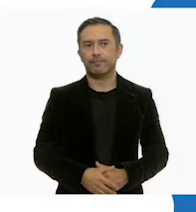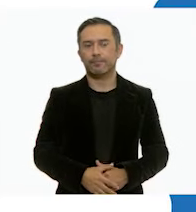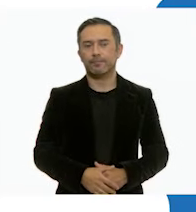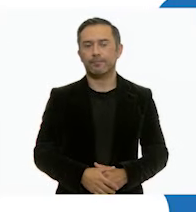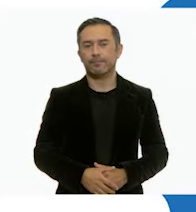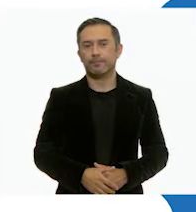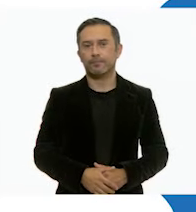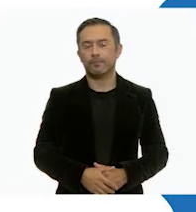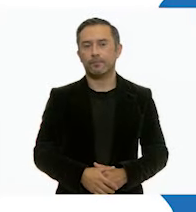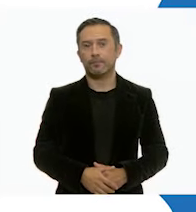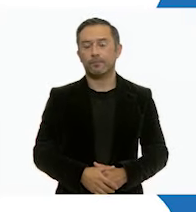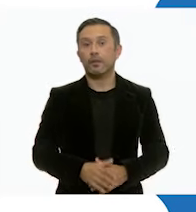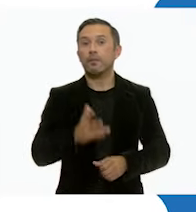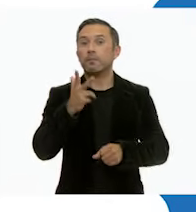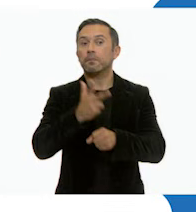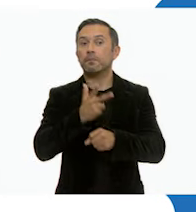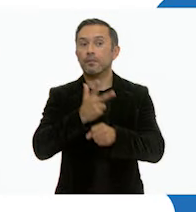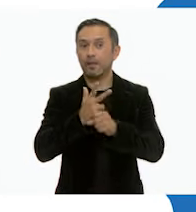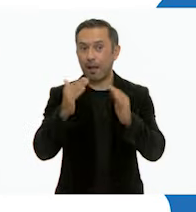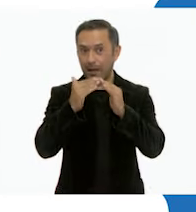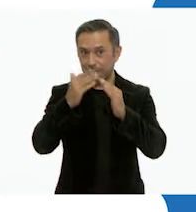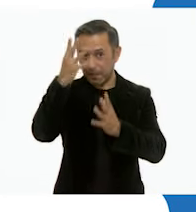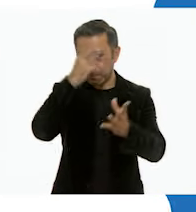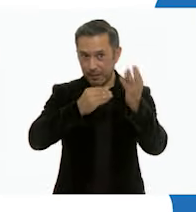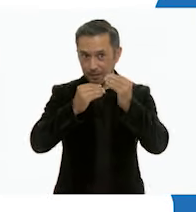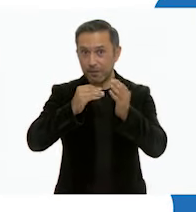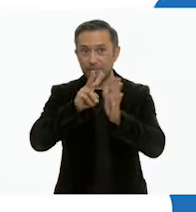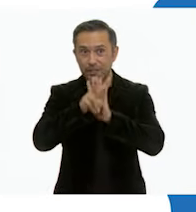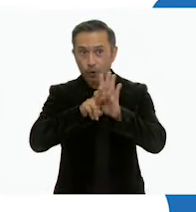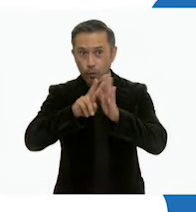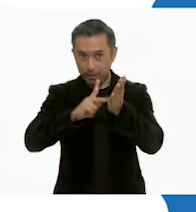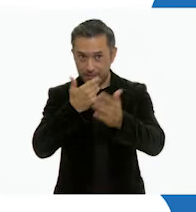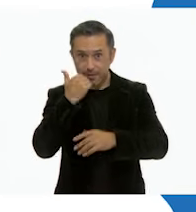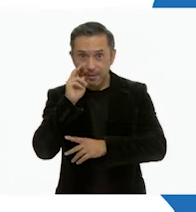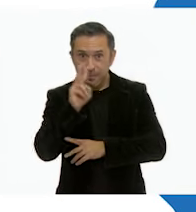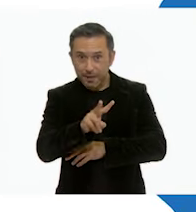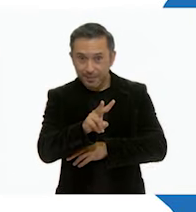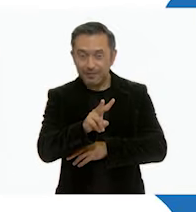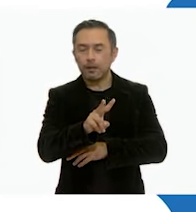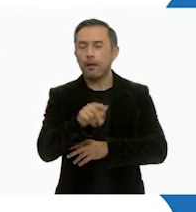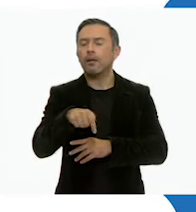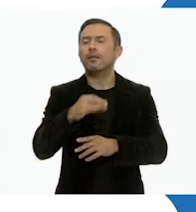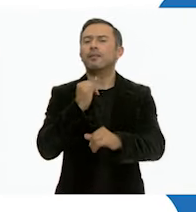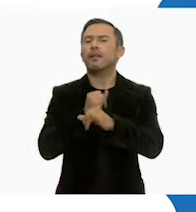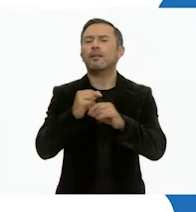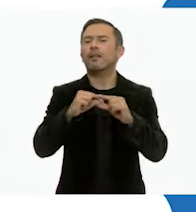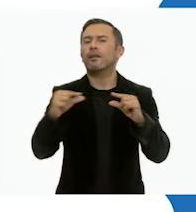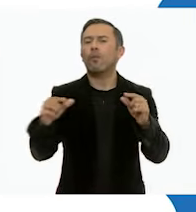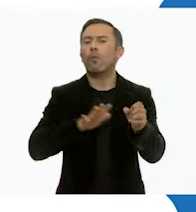Si quieres volver a ver los programas de Aprende en Casa 2, los puedes encontrar en la siguiente liga: